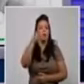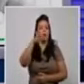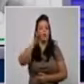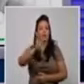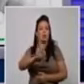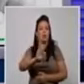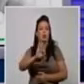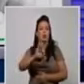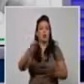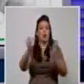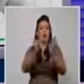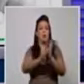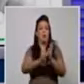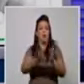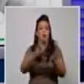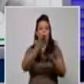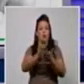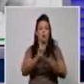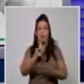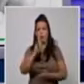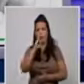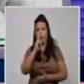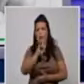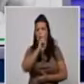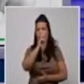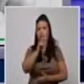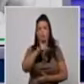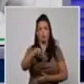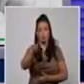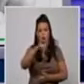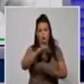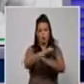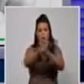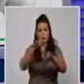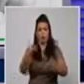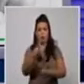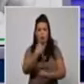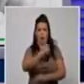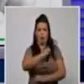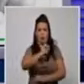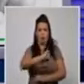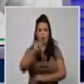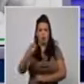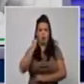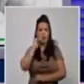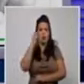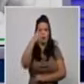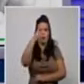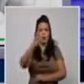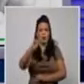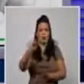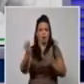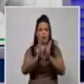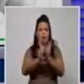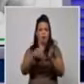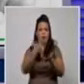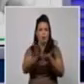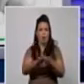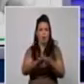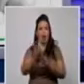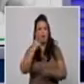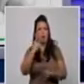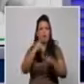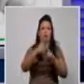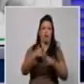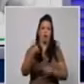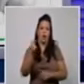que el propósito es superar las 20.000 muestras para el diagnóstico de la enfermedad. Otro de los temas importantes